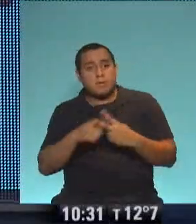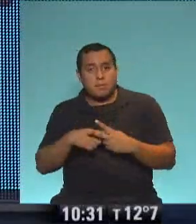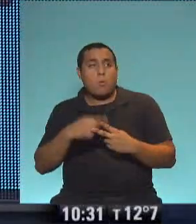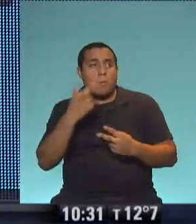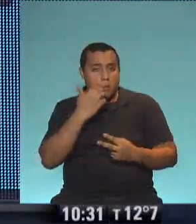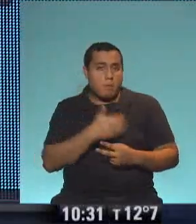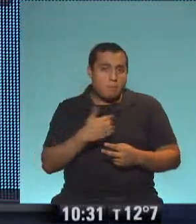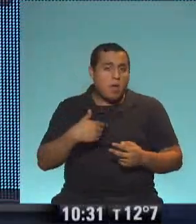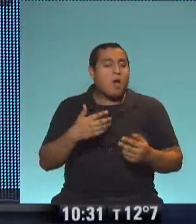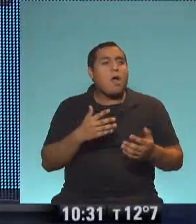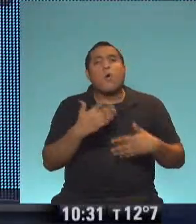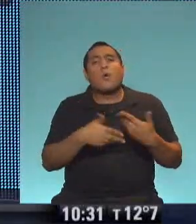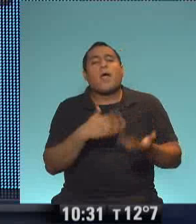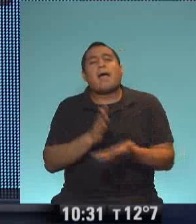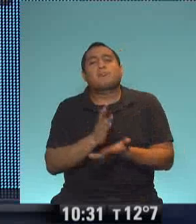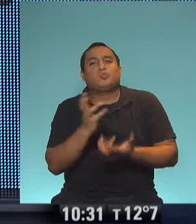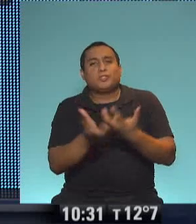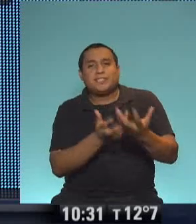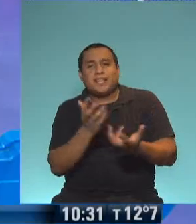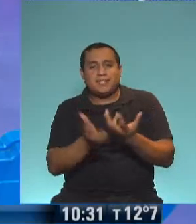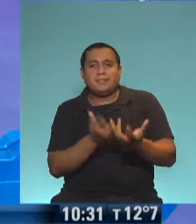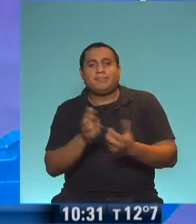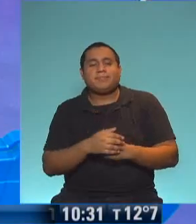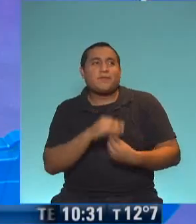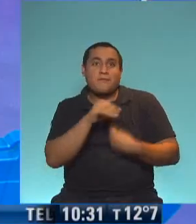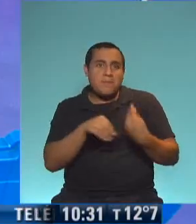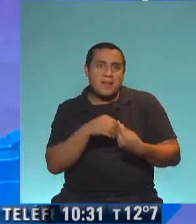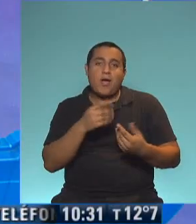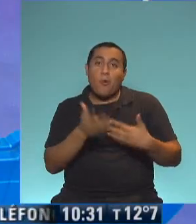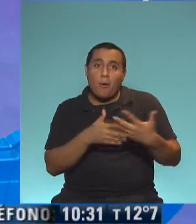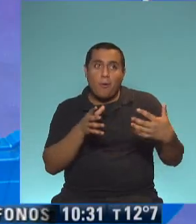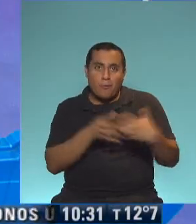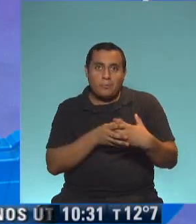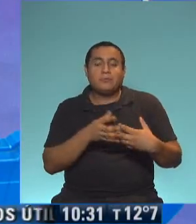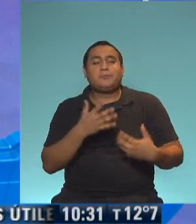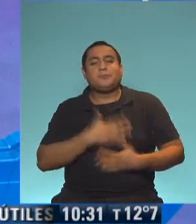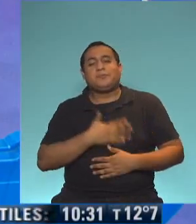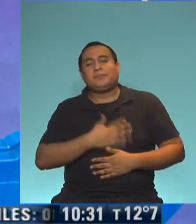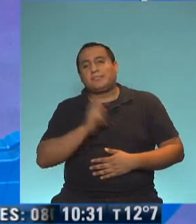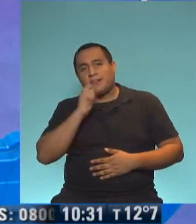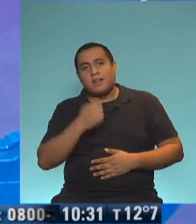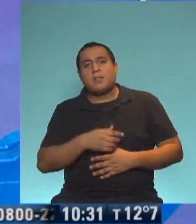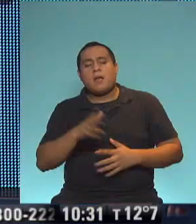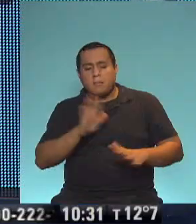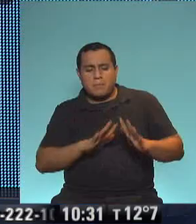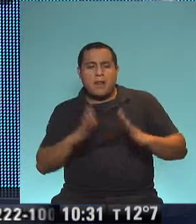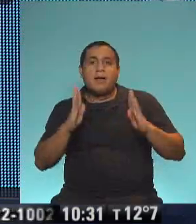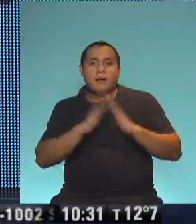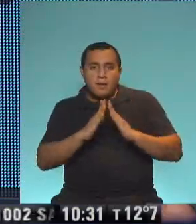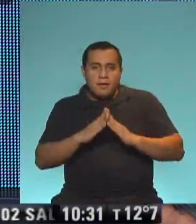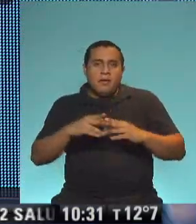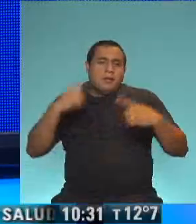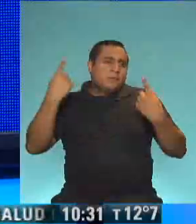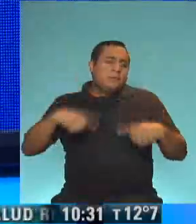papá, jugábamos a la familia. La familia era divertido. Era divertido. Armar casitas. Armar casitas. La casita. Armar